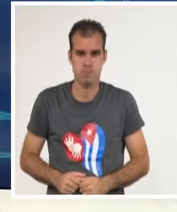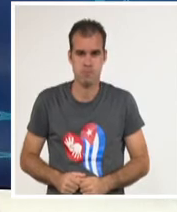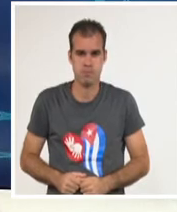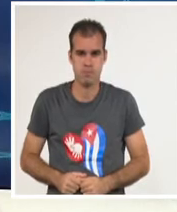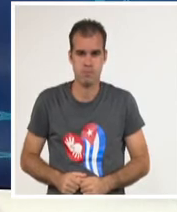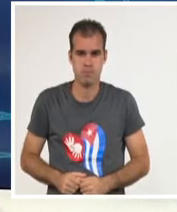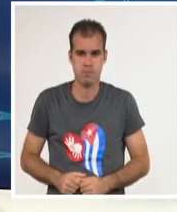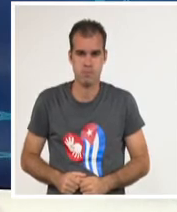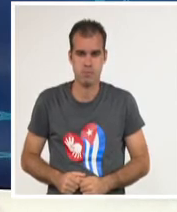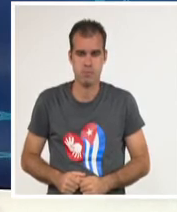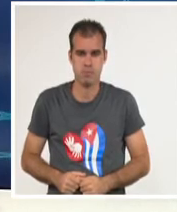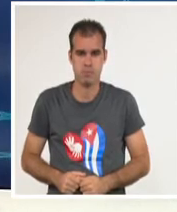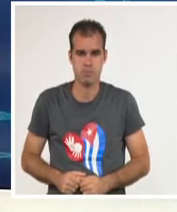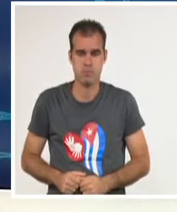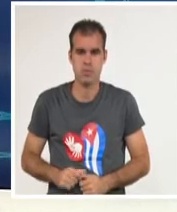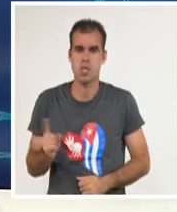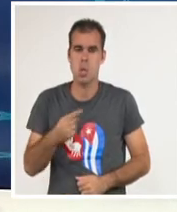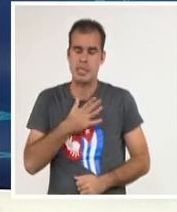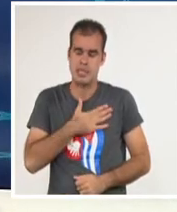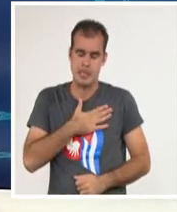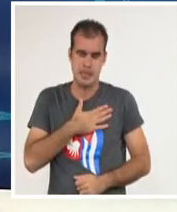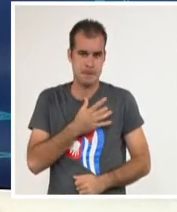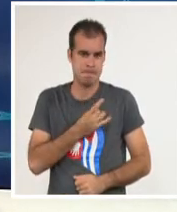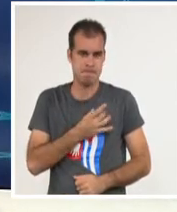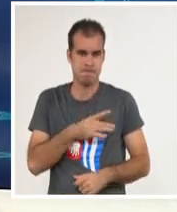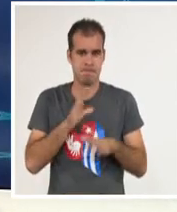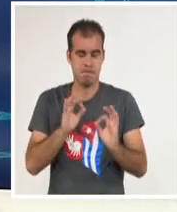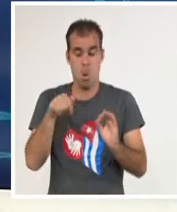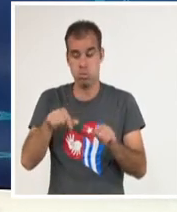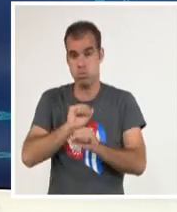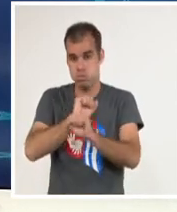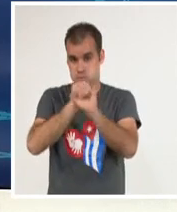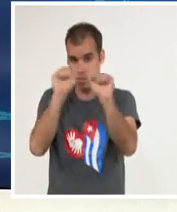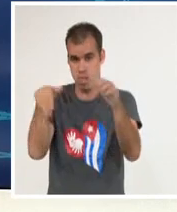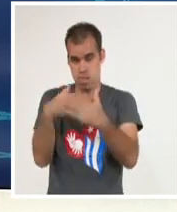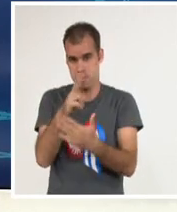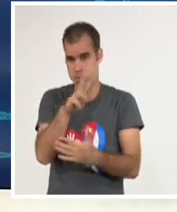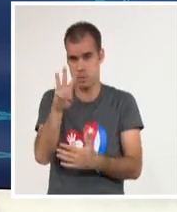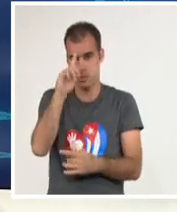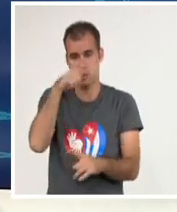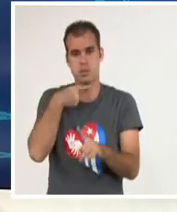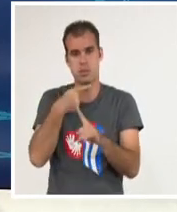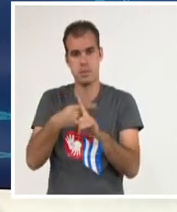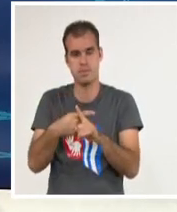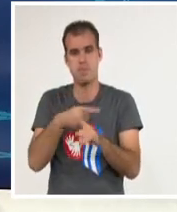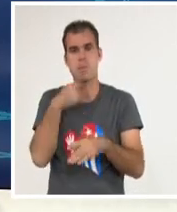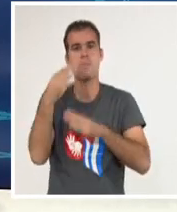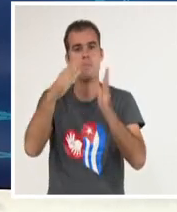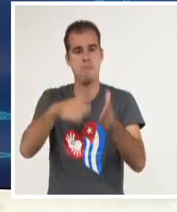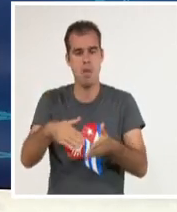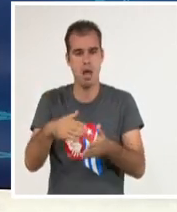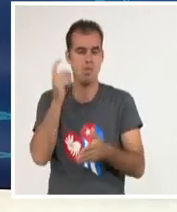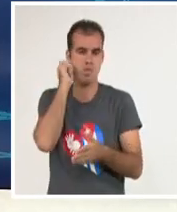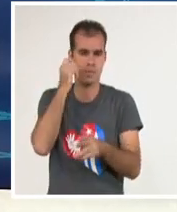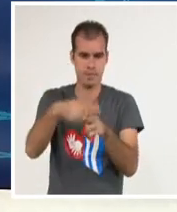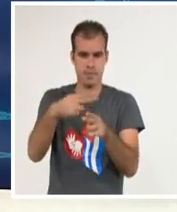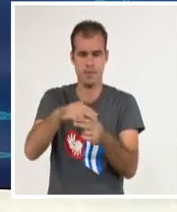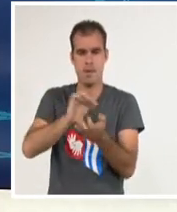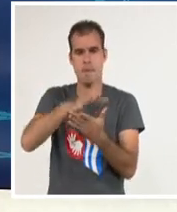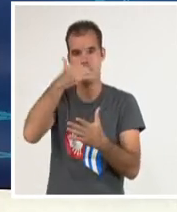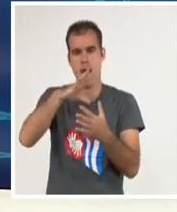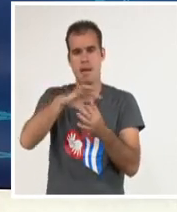Con profundo pesar hemos conocido que en horas de la mañana de hoy, 23 de septiembre, falleció Magaly Llor Ruiz, madre